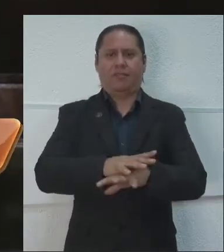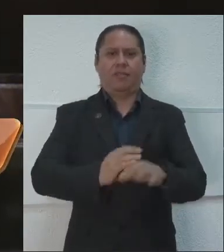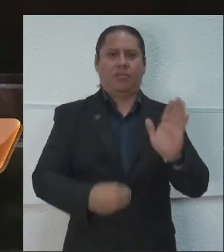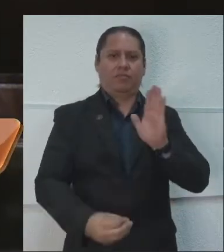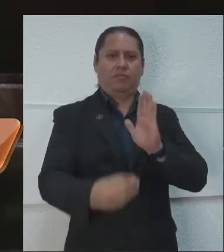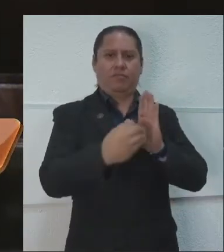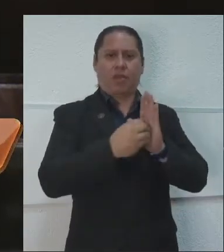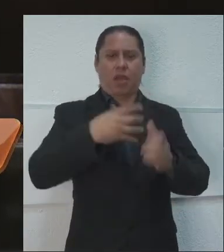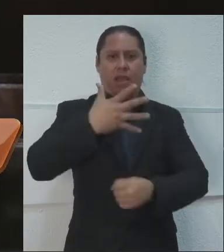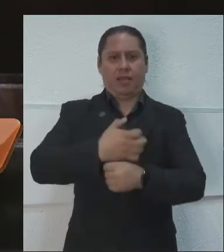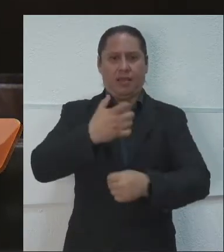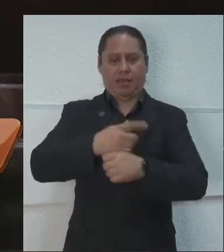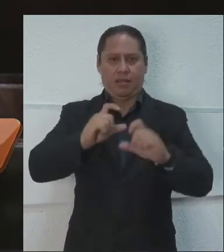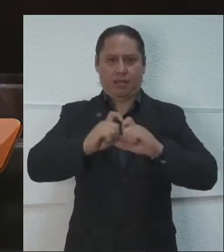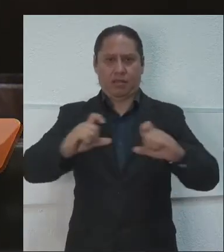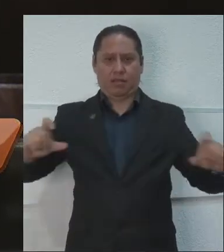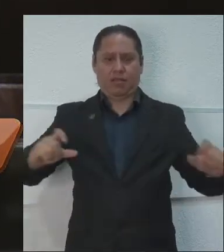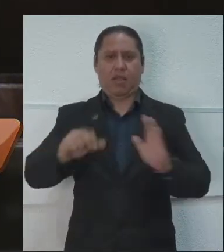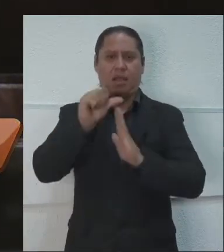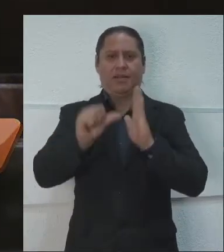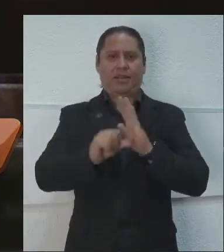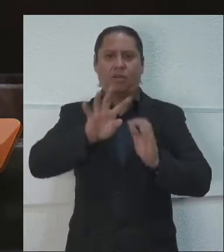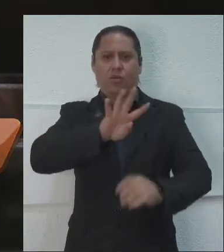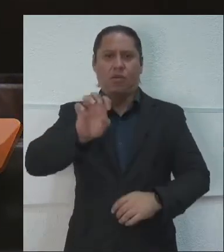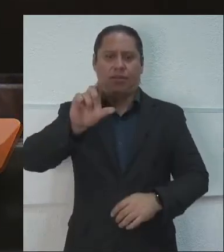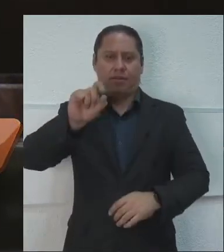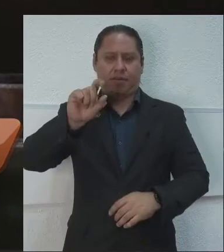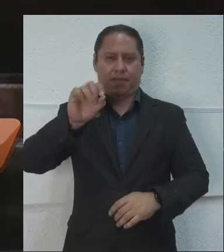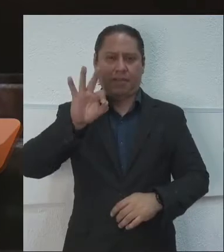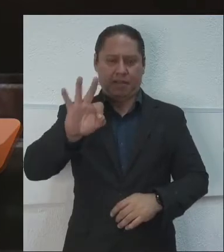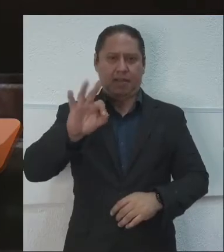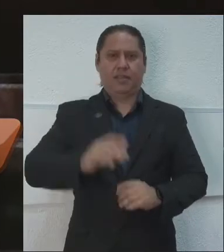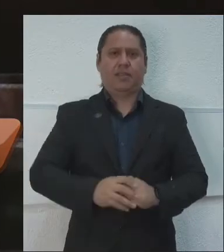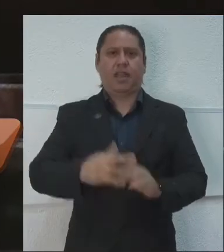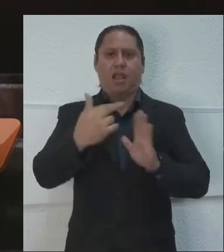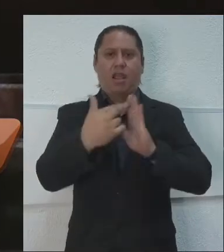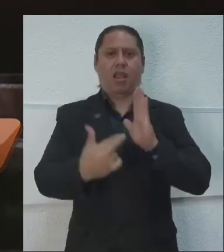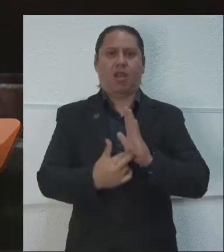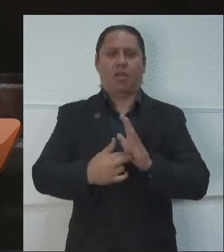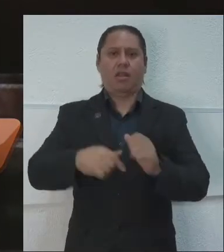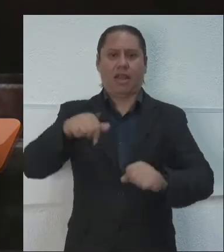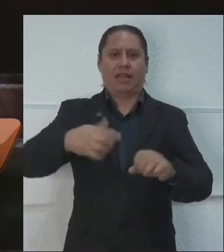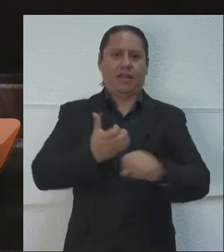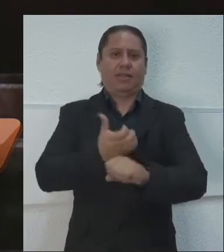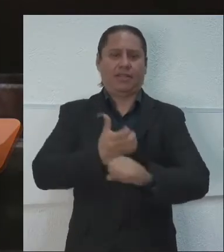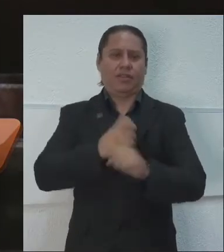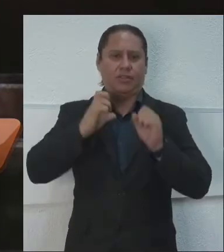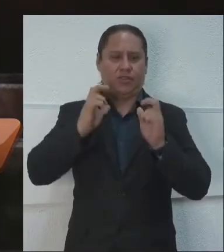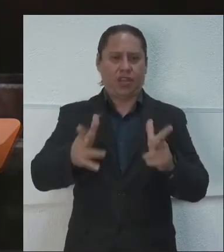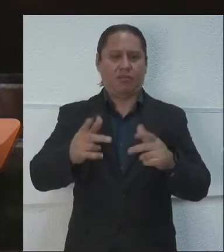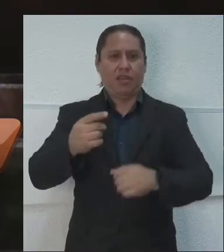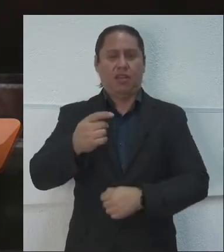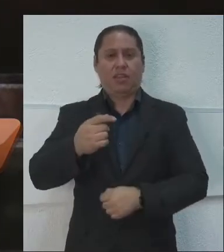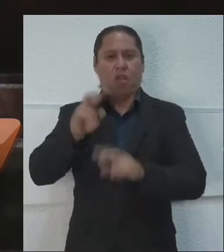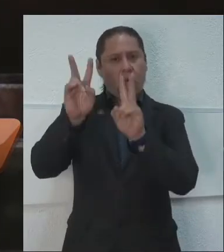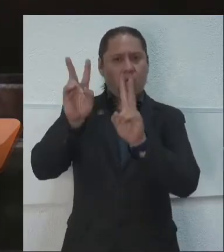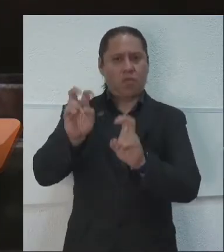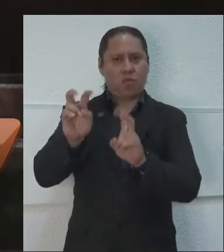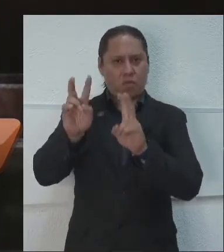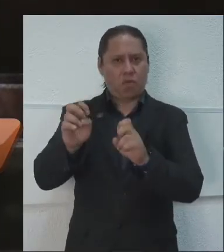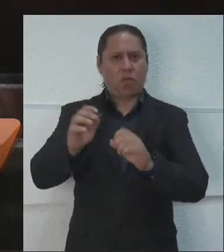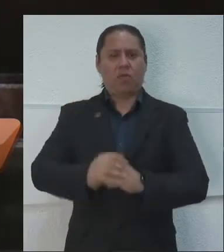la fracción quinta al artículo 423 del Código Penal para el Estado de Chiapas en materia